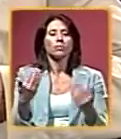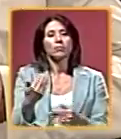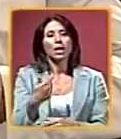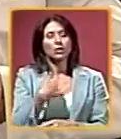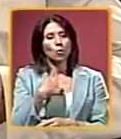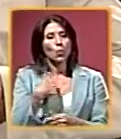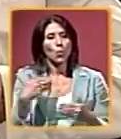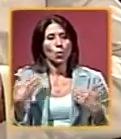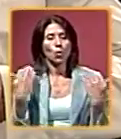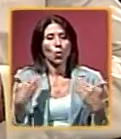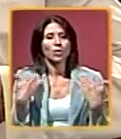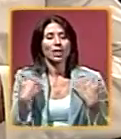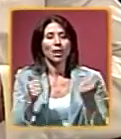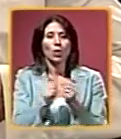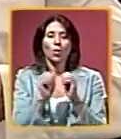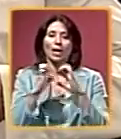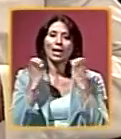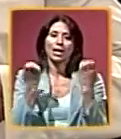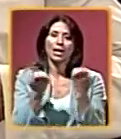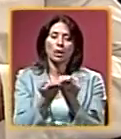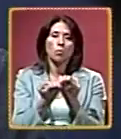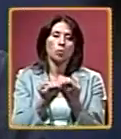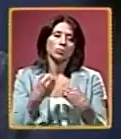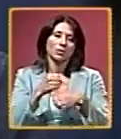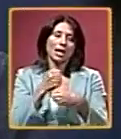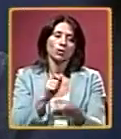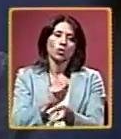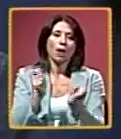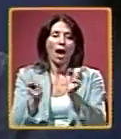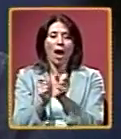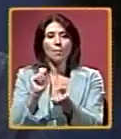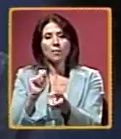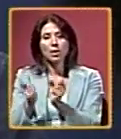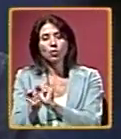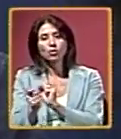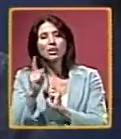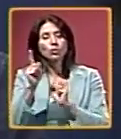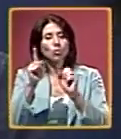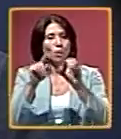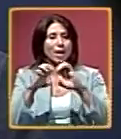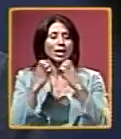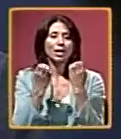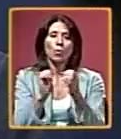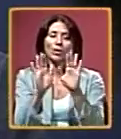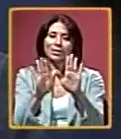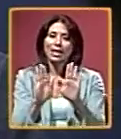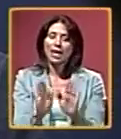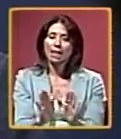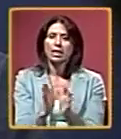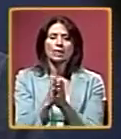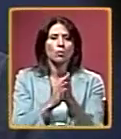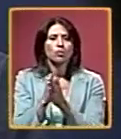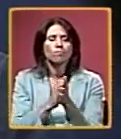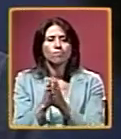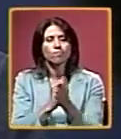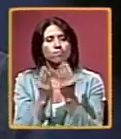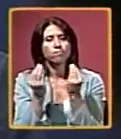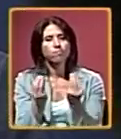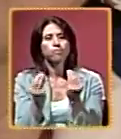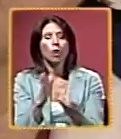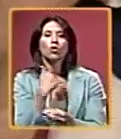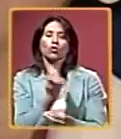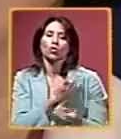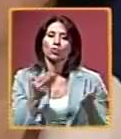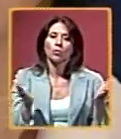Estoy muy contenta con el equipo, ha habido cambios, es un equipo excelente, lo estamos aprovechando al máximo. Hemos generado